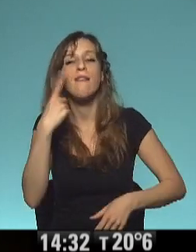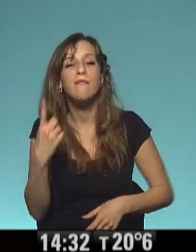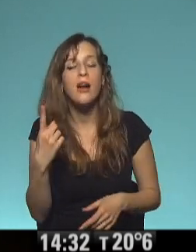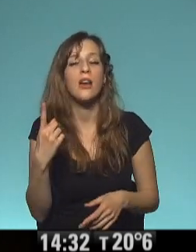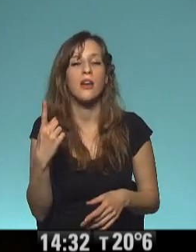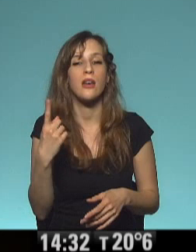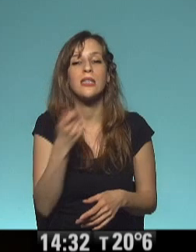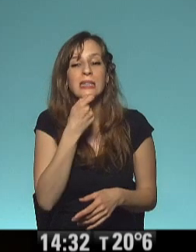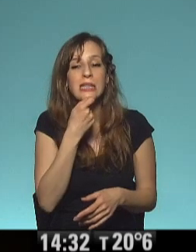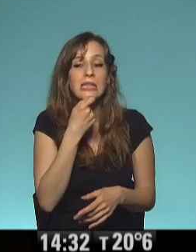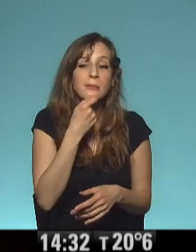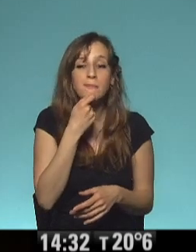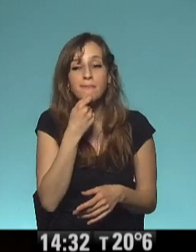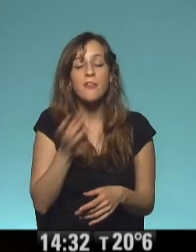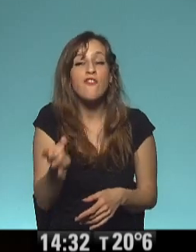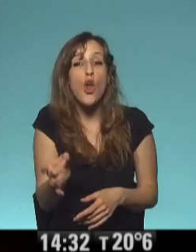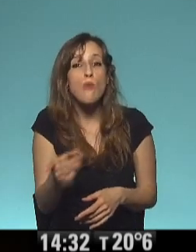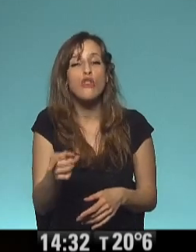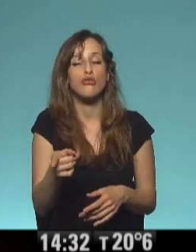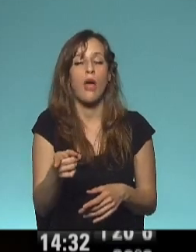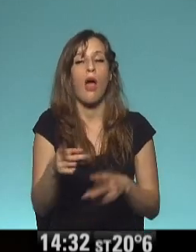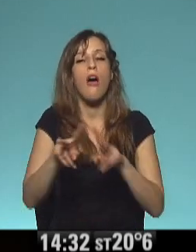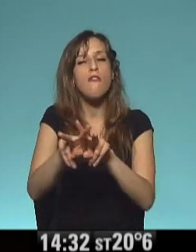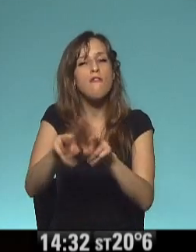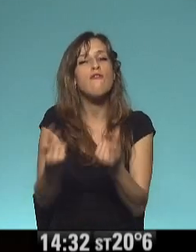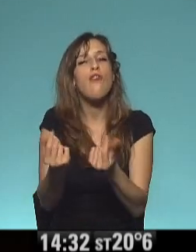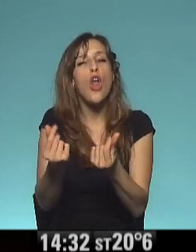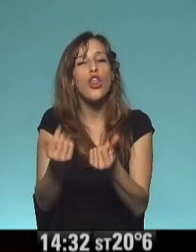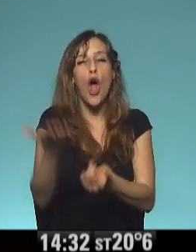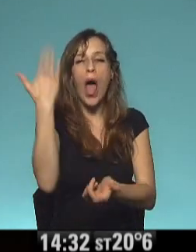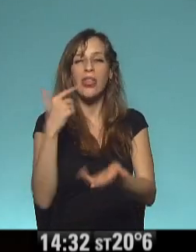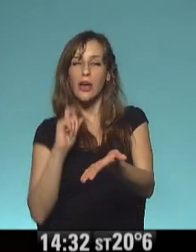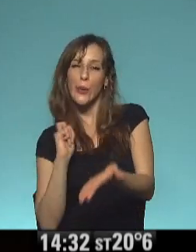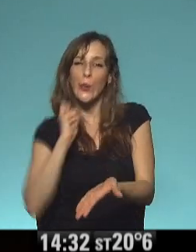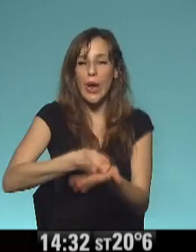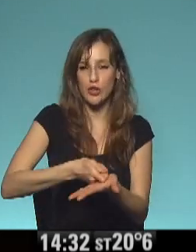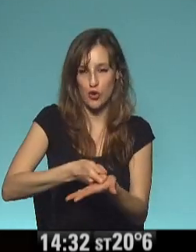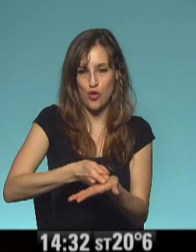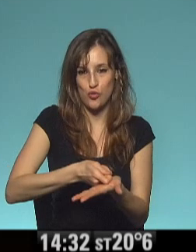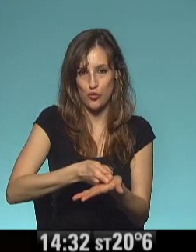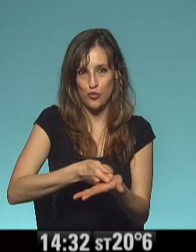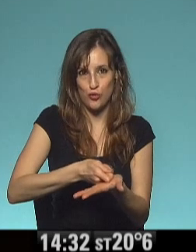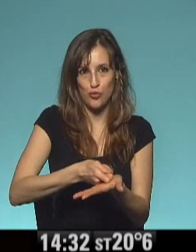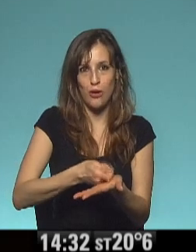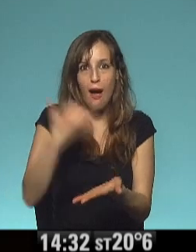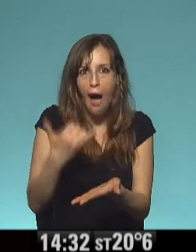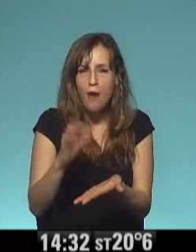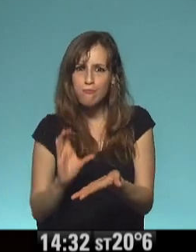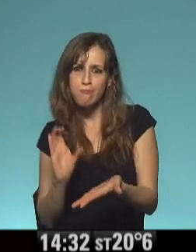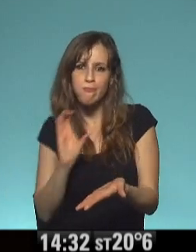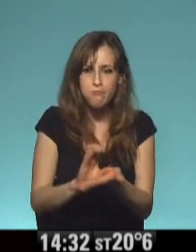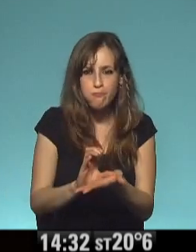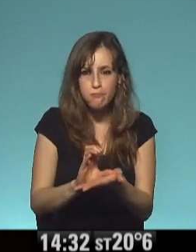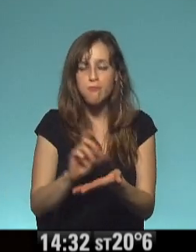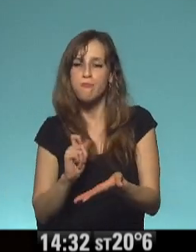que Formosa recupere fondos que había invertido para la culminación de obras de infraestructura que tuvo